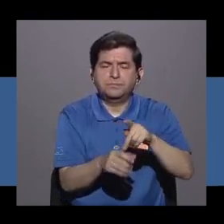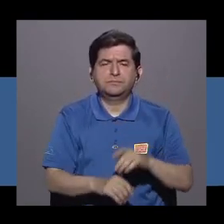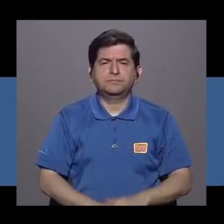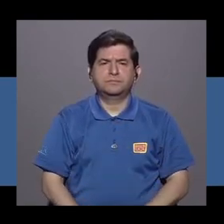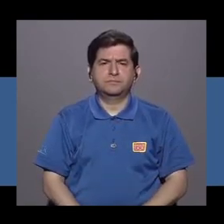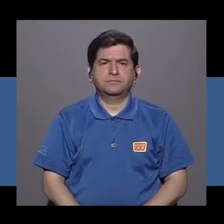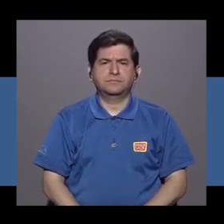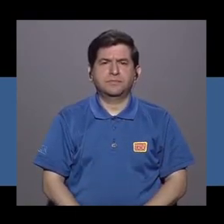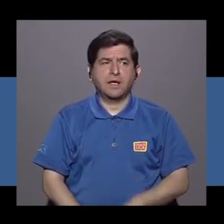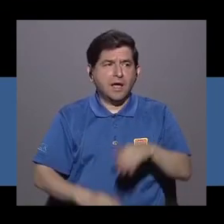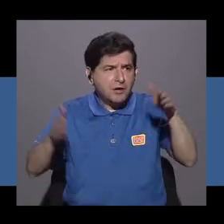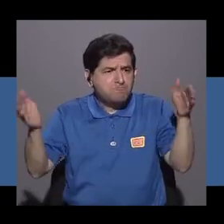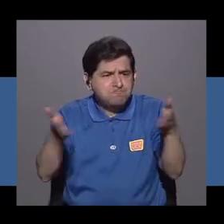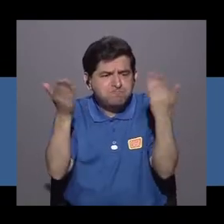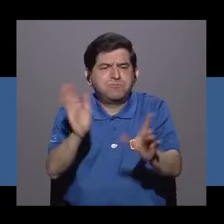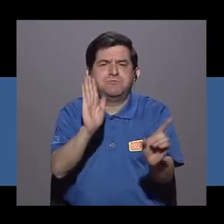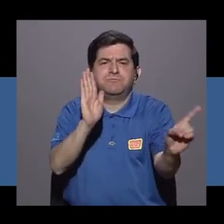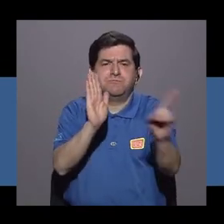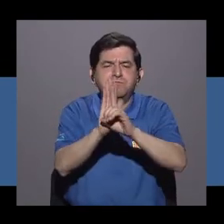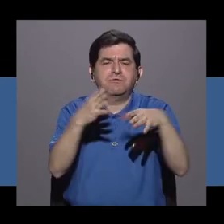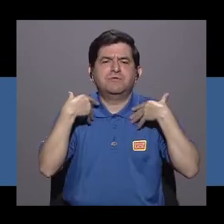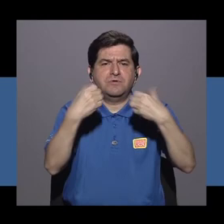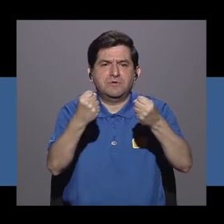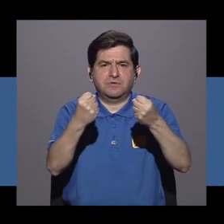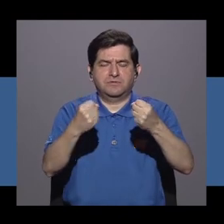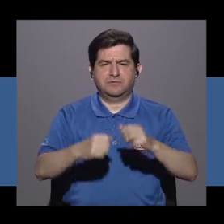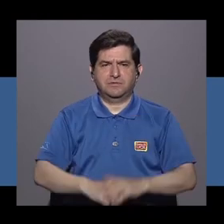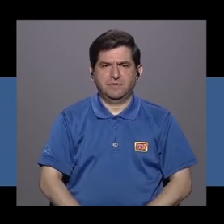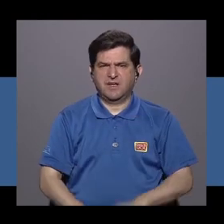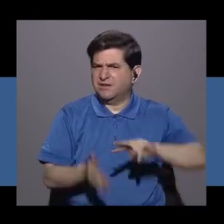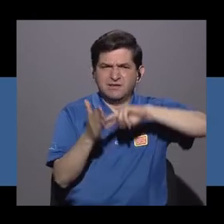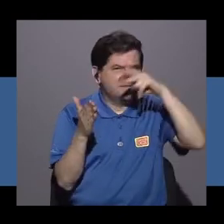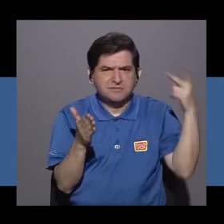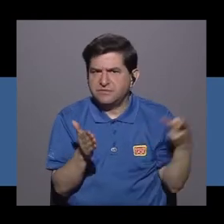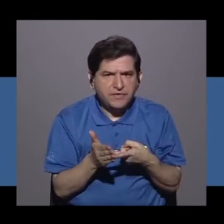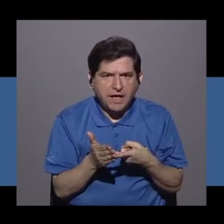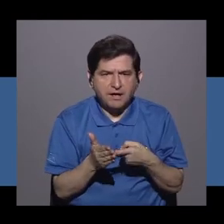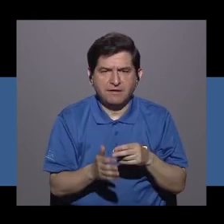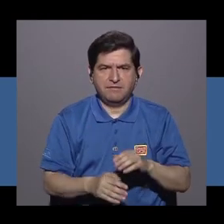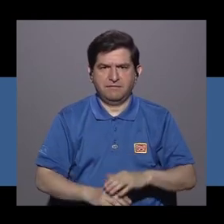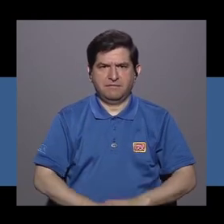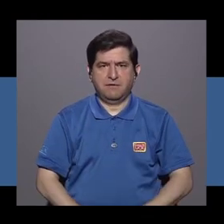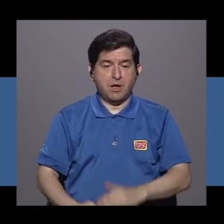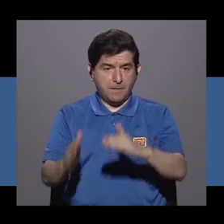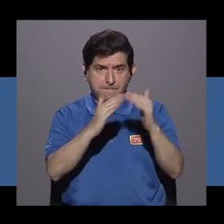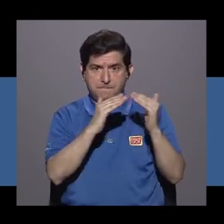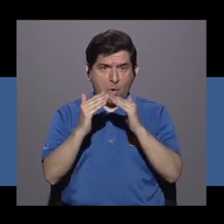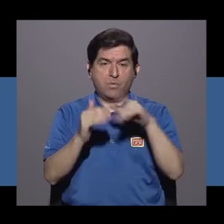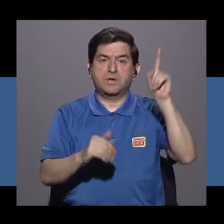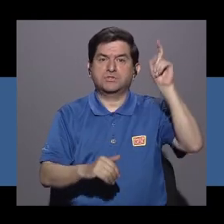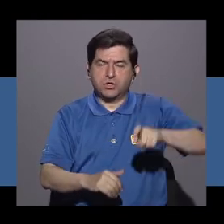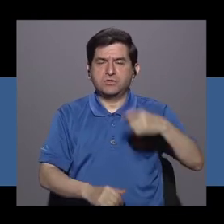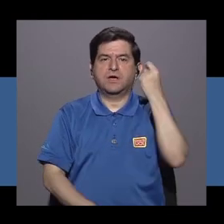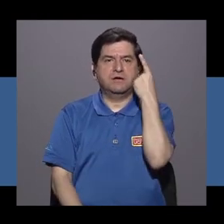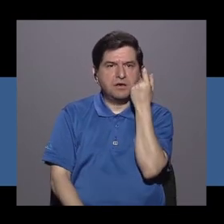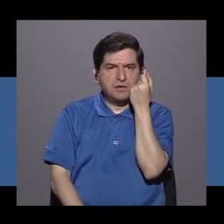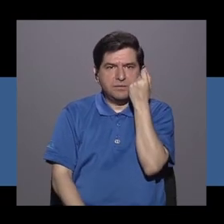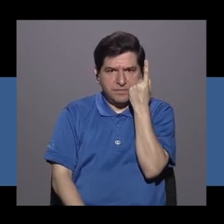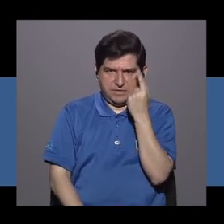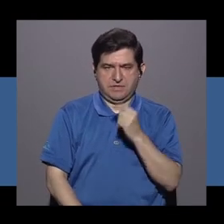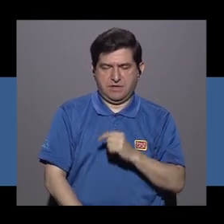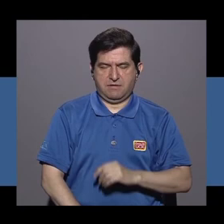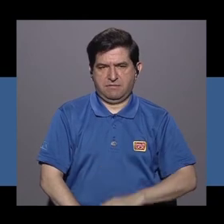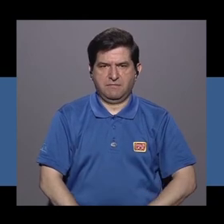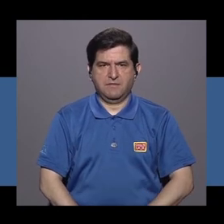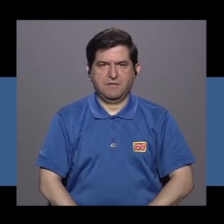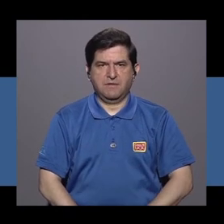involucre y que promueva el derecho a la salud. ¿Esto qué quiere decir? Las poblaciones debemos de